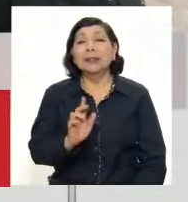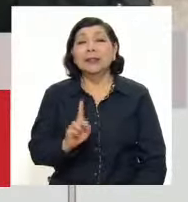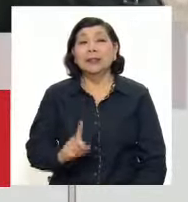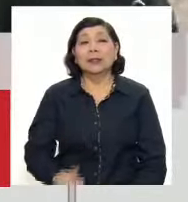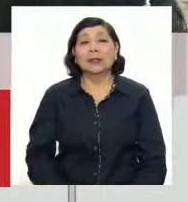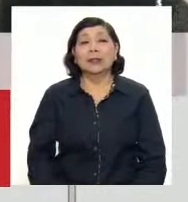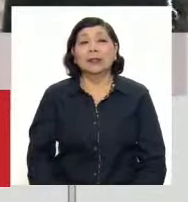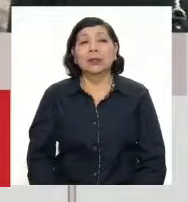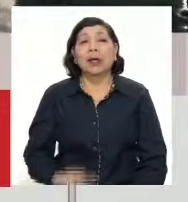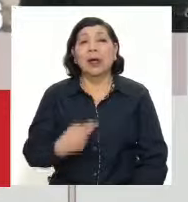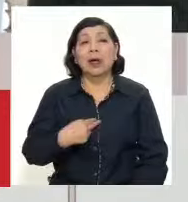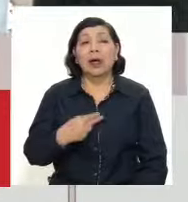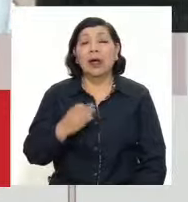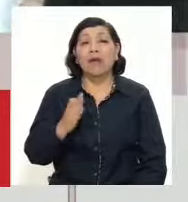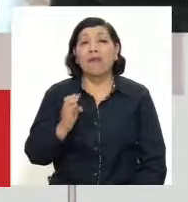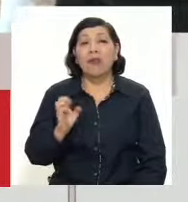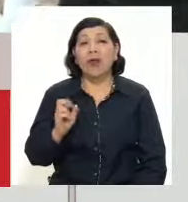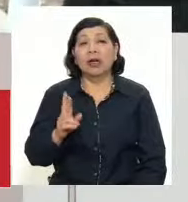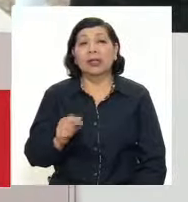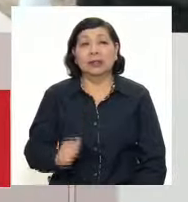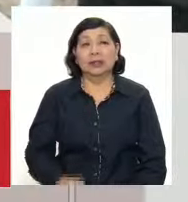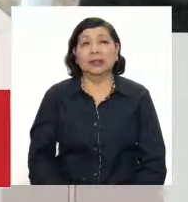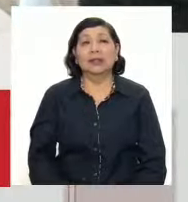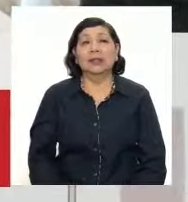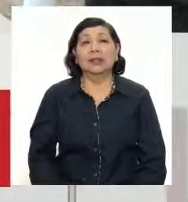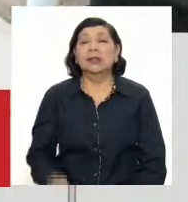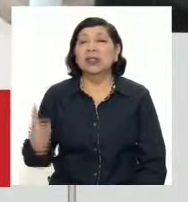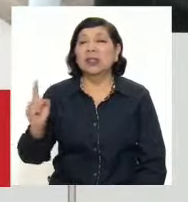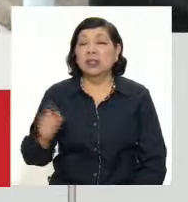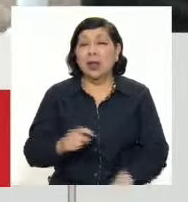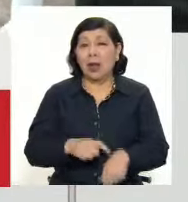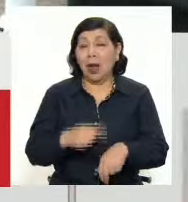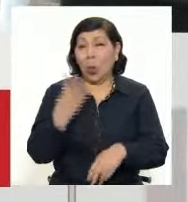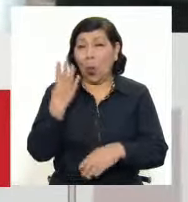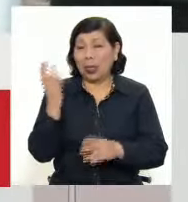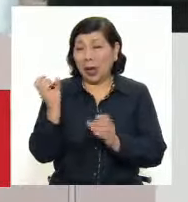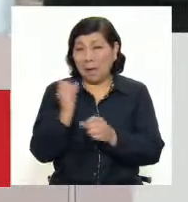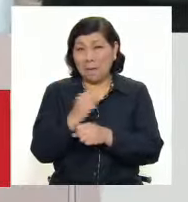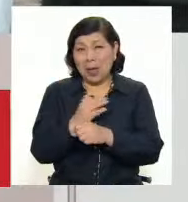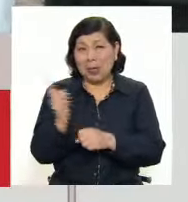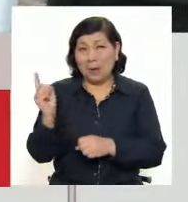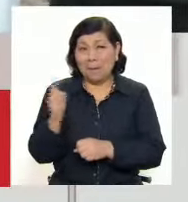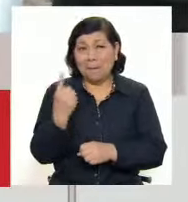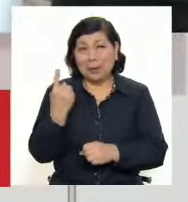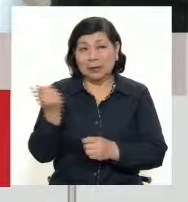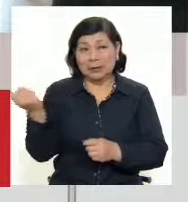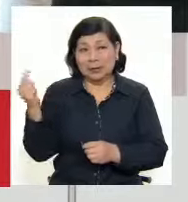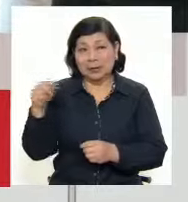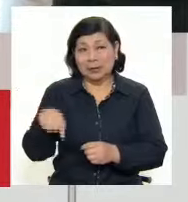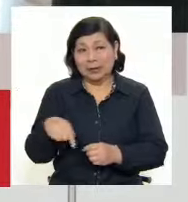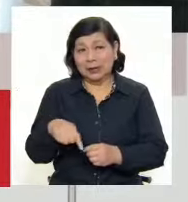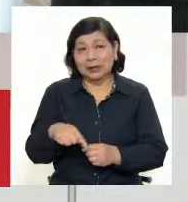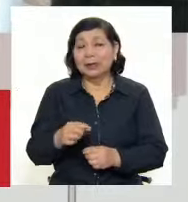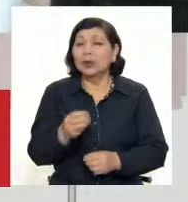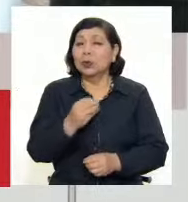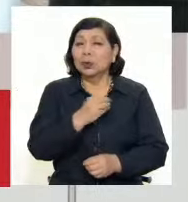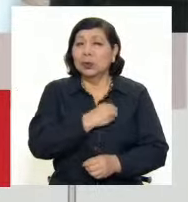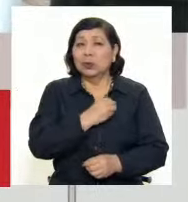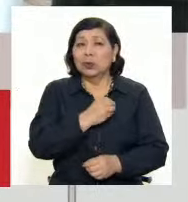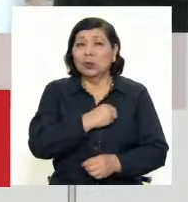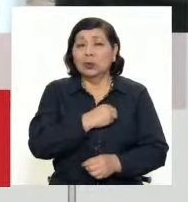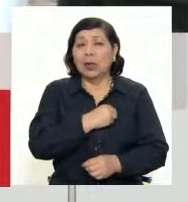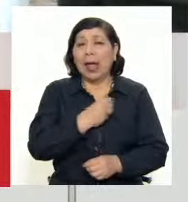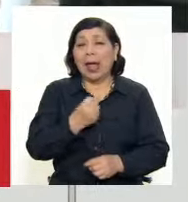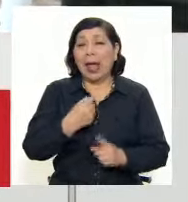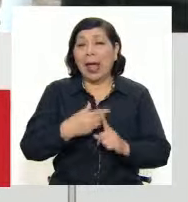Perú. Filomena Flores. La señora Filomena ha llegado a las 4 de la mañana, una de las primeras que ha llegado a darle el último adiós